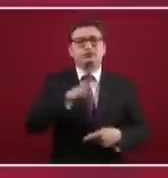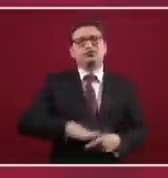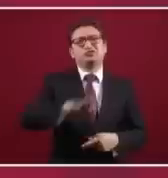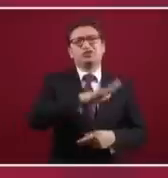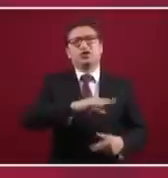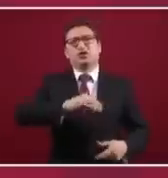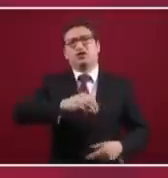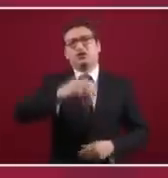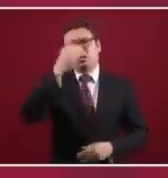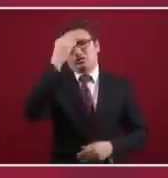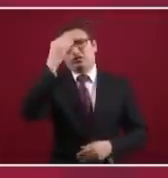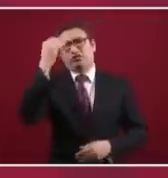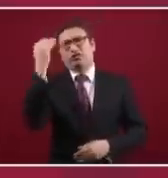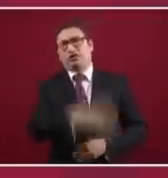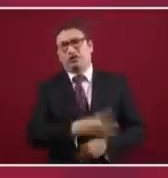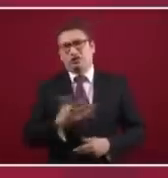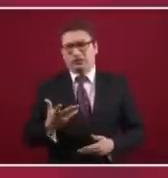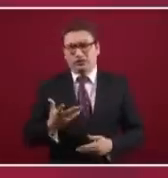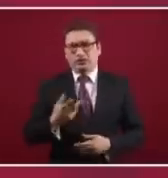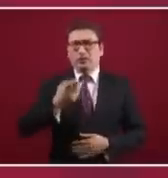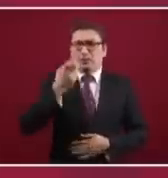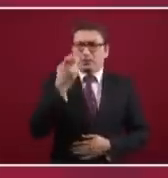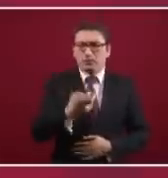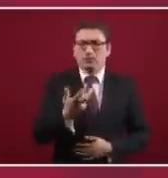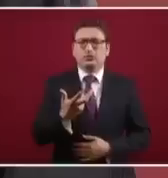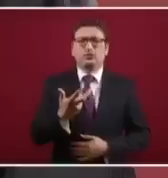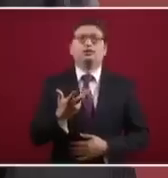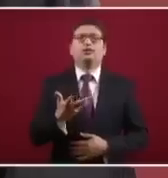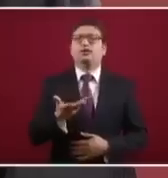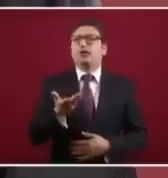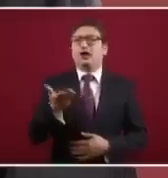Ni siquiera se pensaba